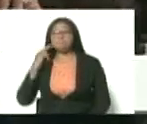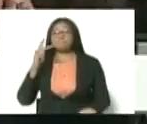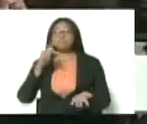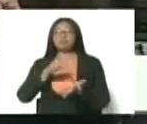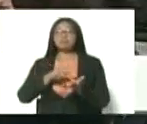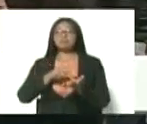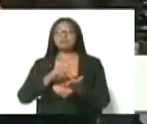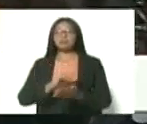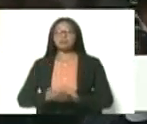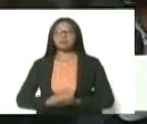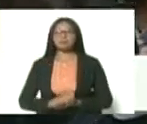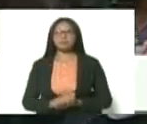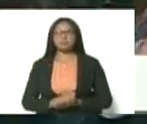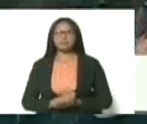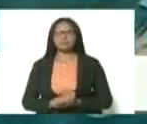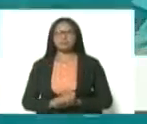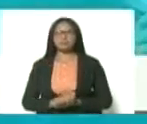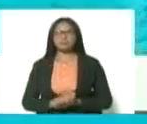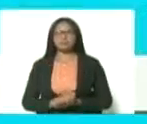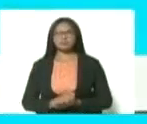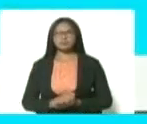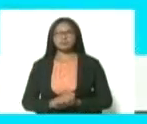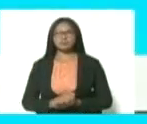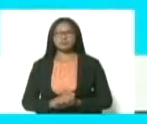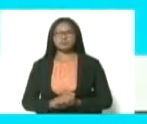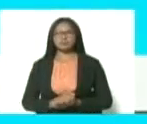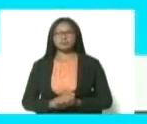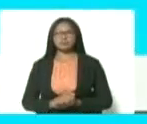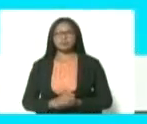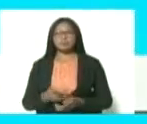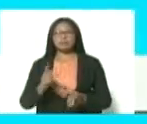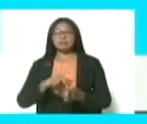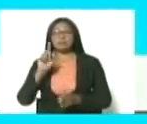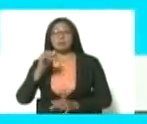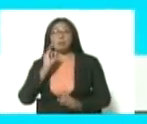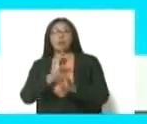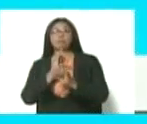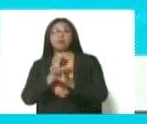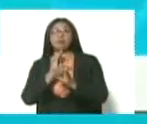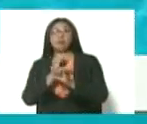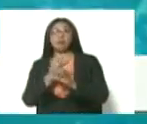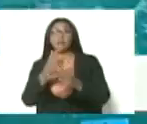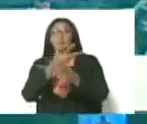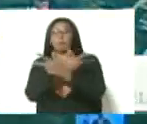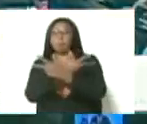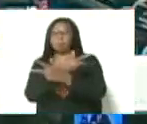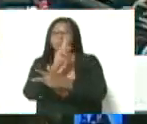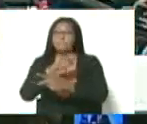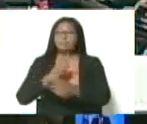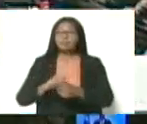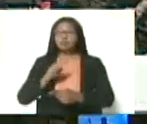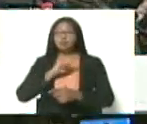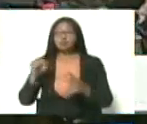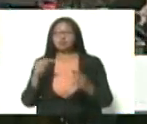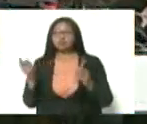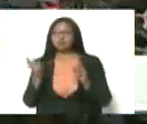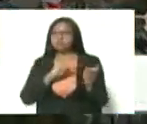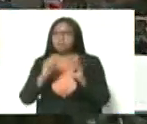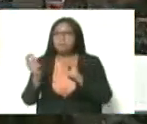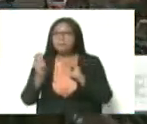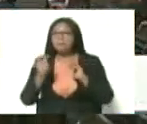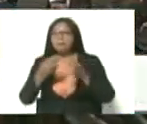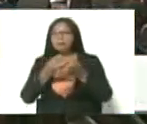presentes por vía virtual. Hoy vamos a tener una combinación